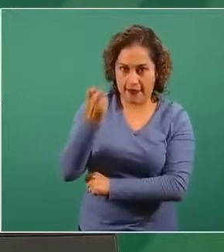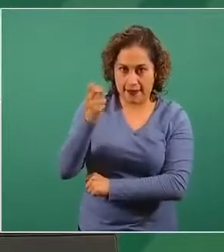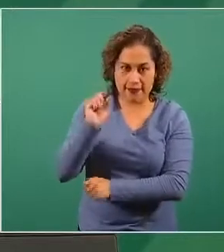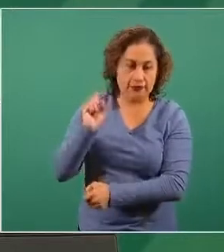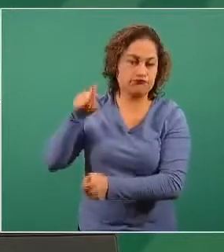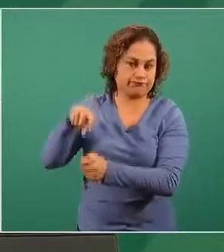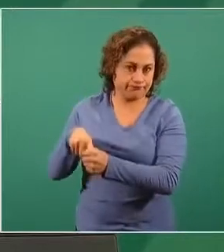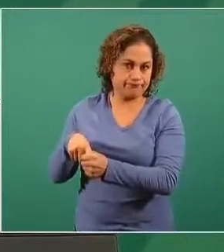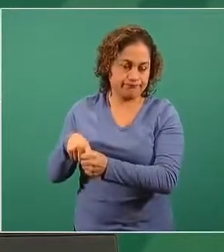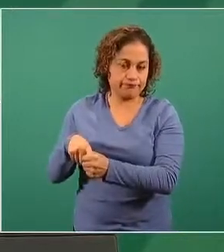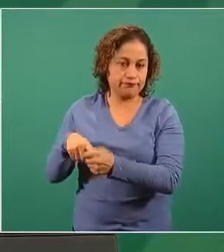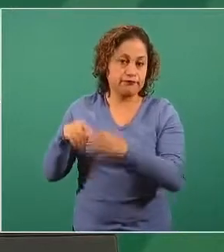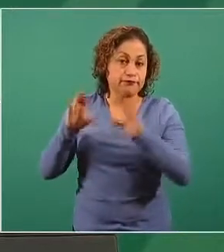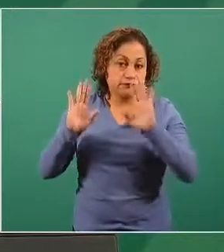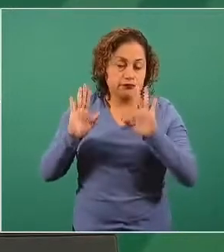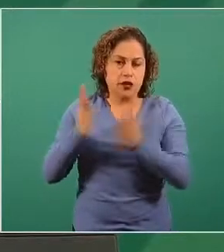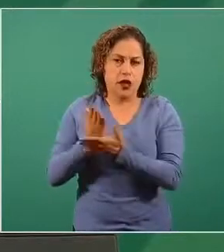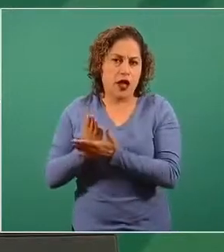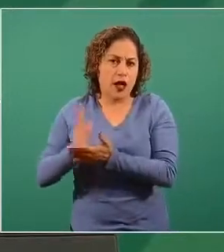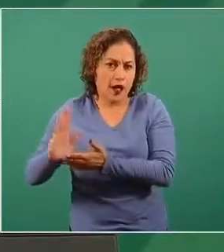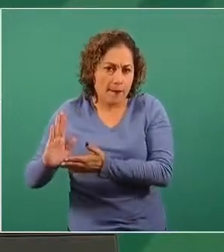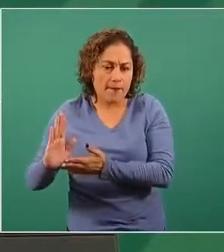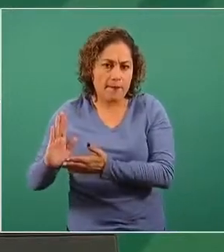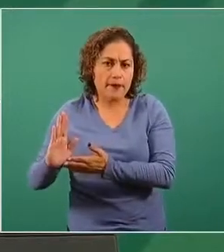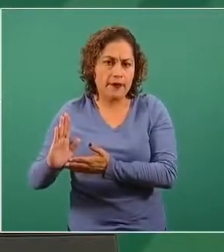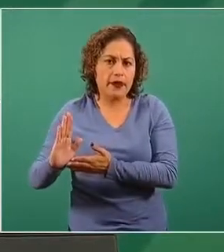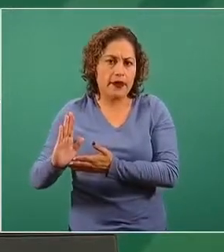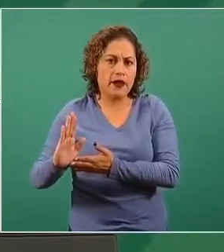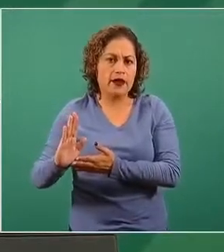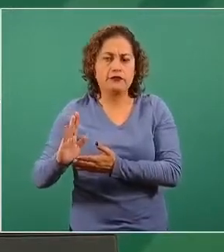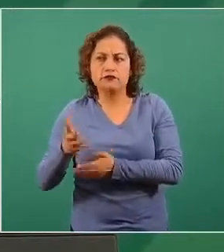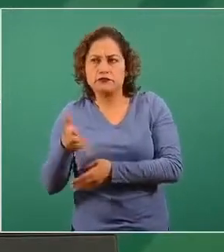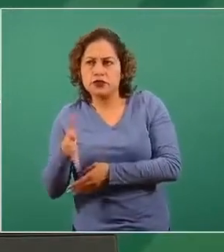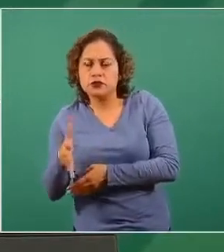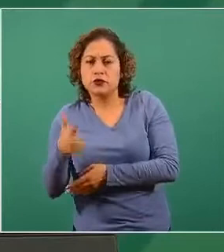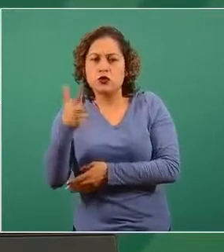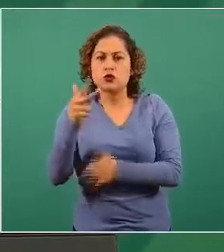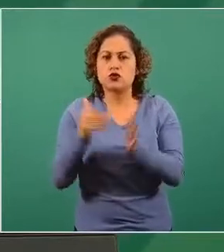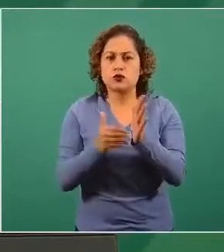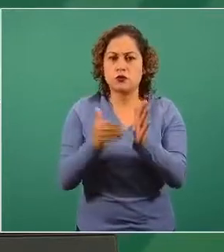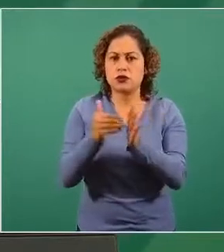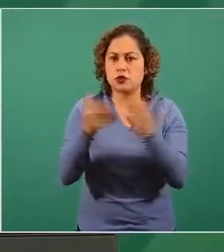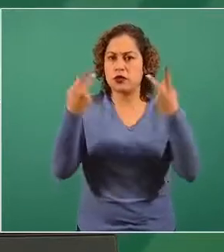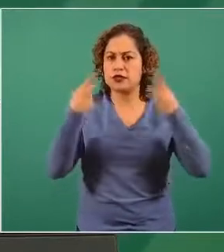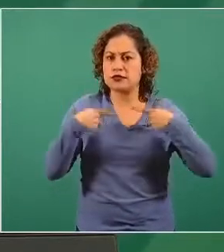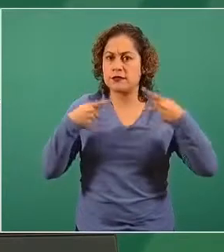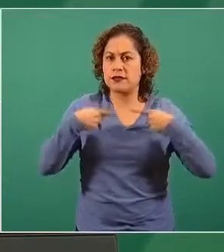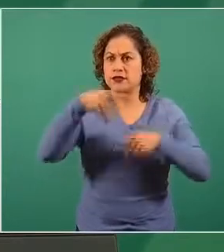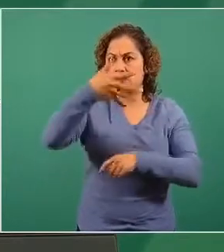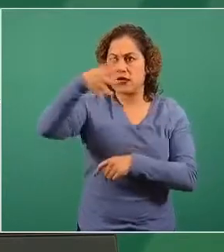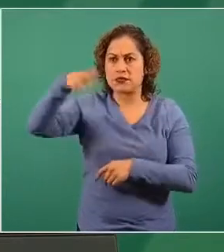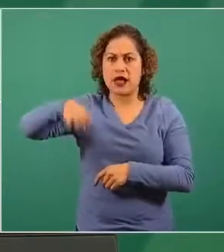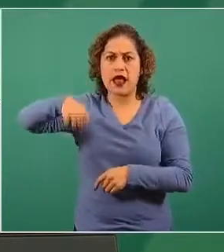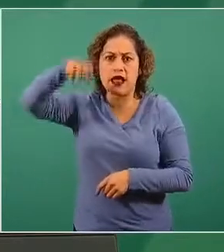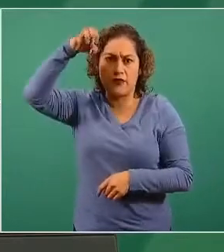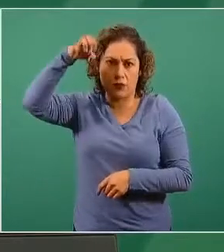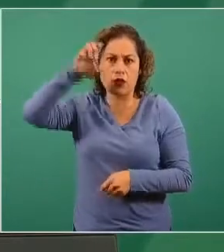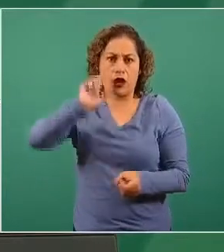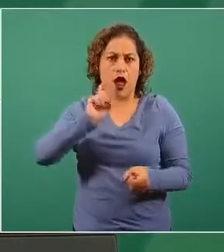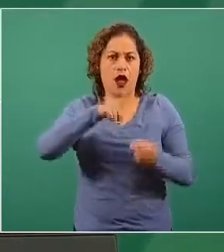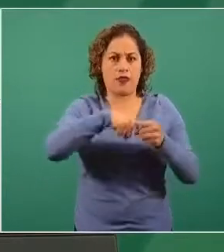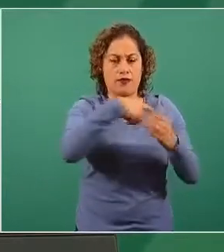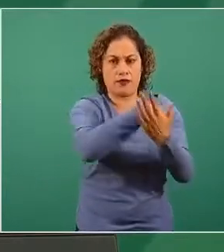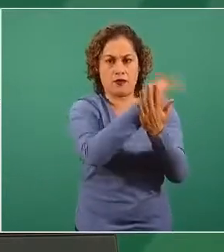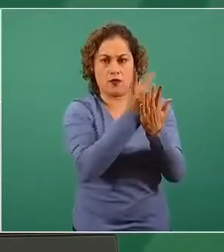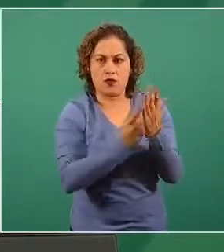estos, si no me equivoco, casi 8 millones de personas adultas mayores que están en los registros de la Secretaría